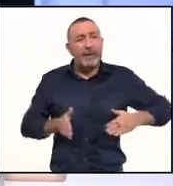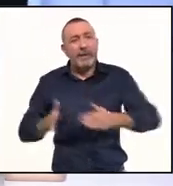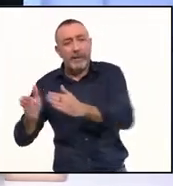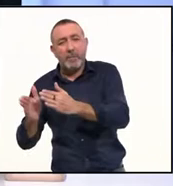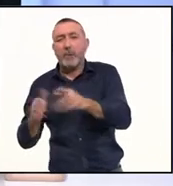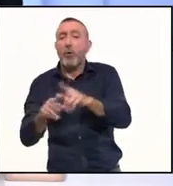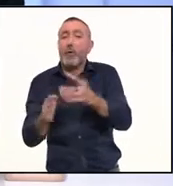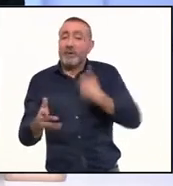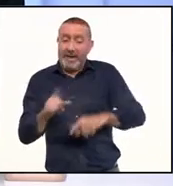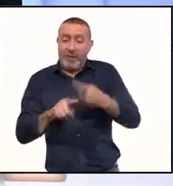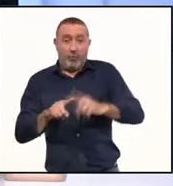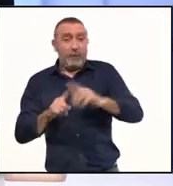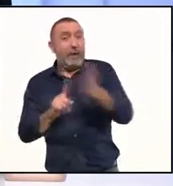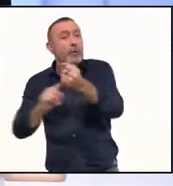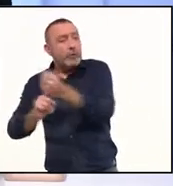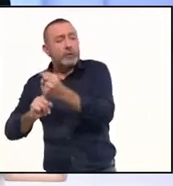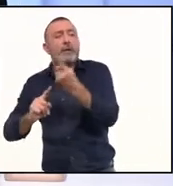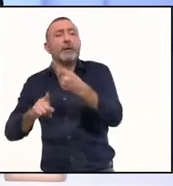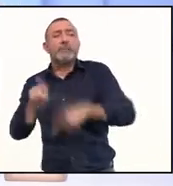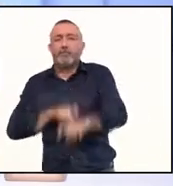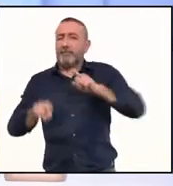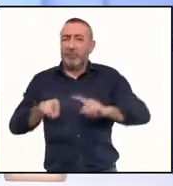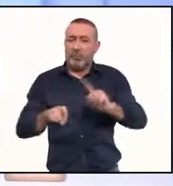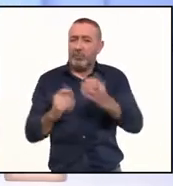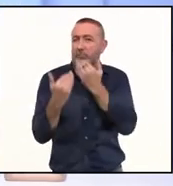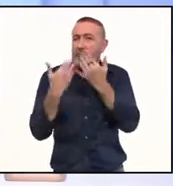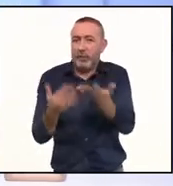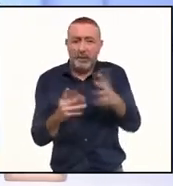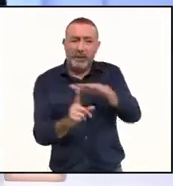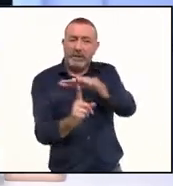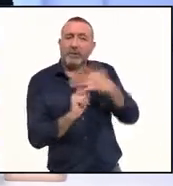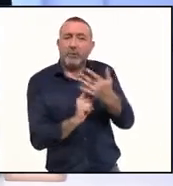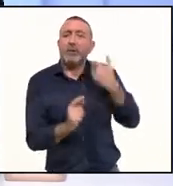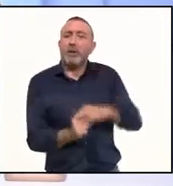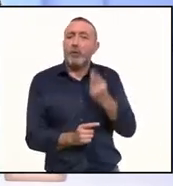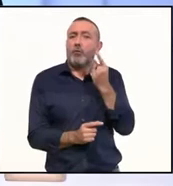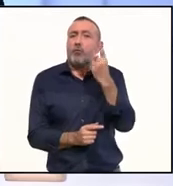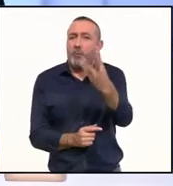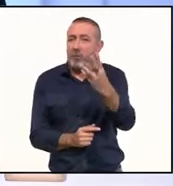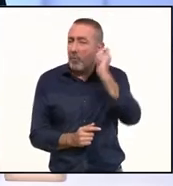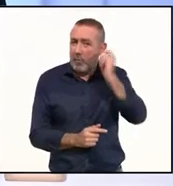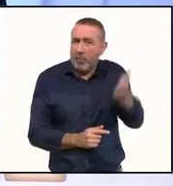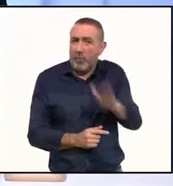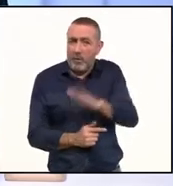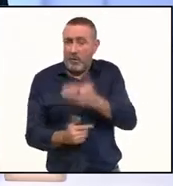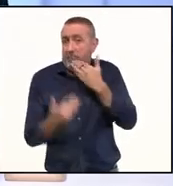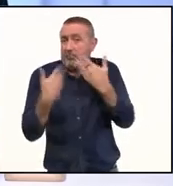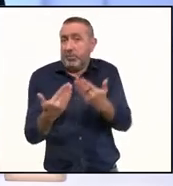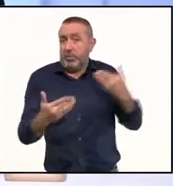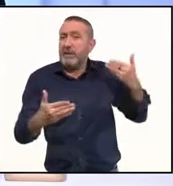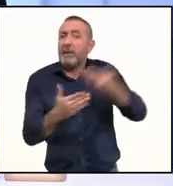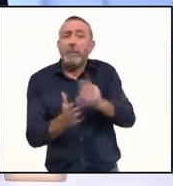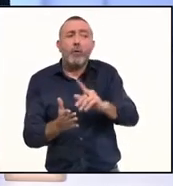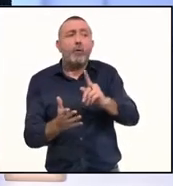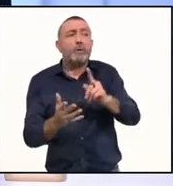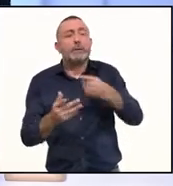demos marcha atrás contextualizar bien en este es el caso y hace el número tal con respecto a todos los que ha habido pero no me quedo